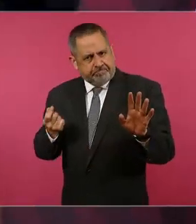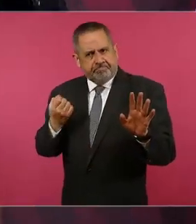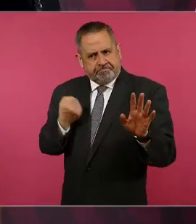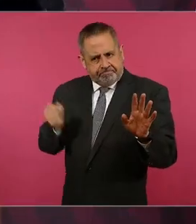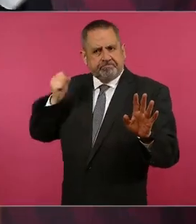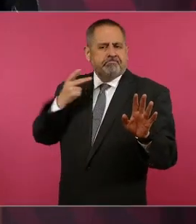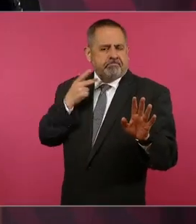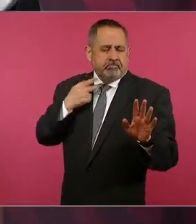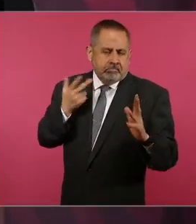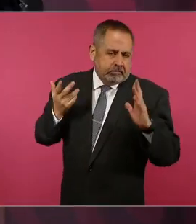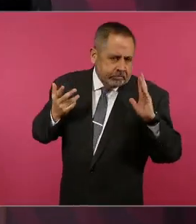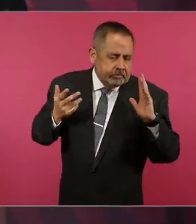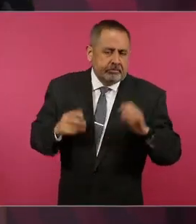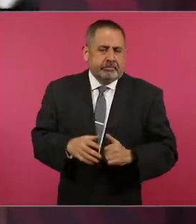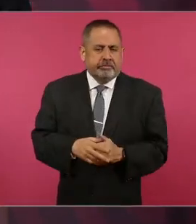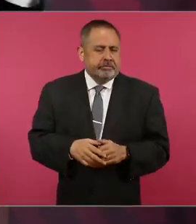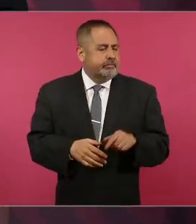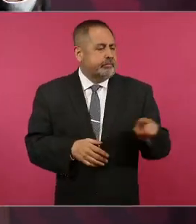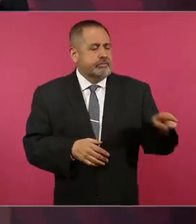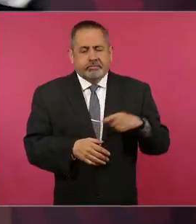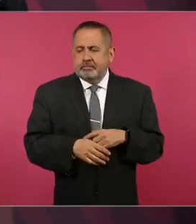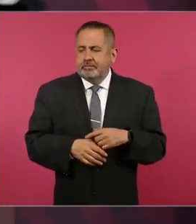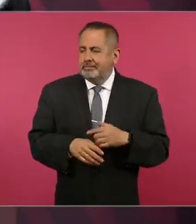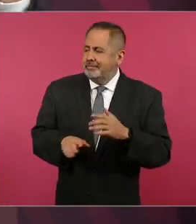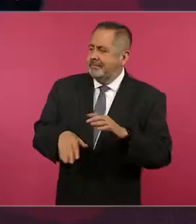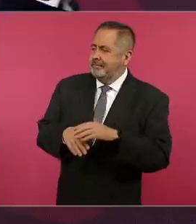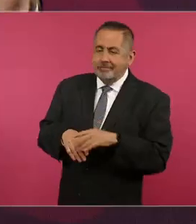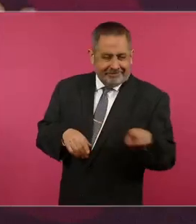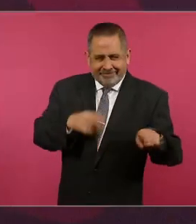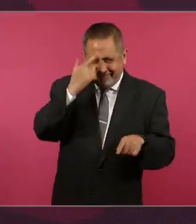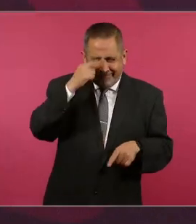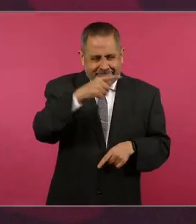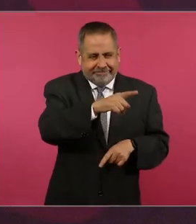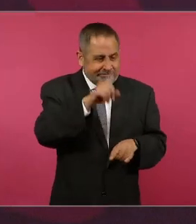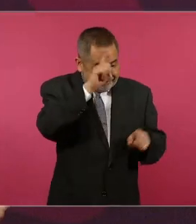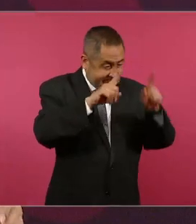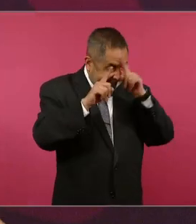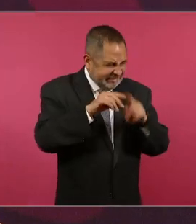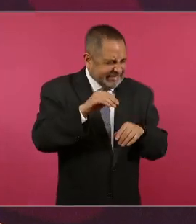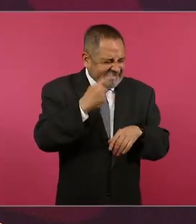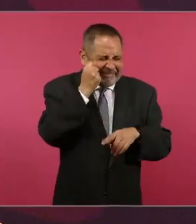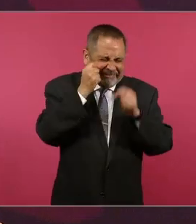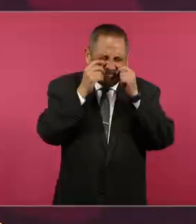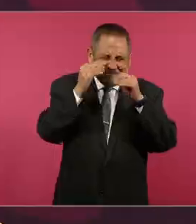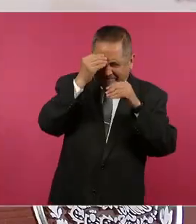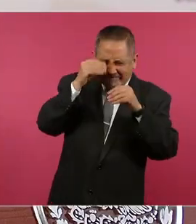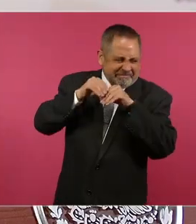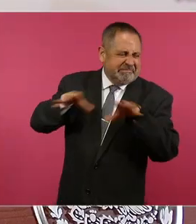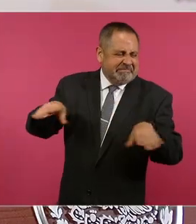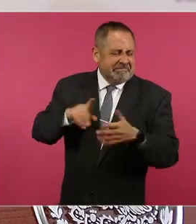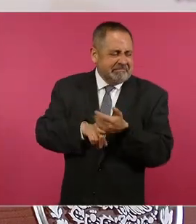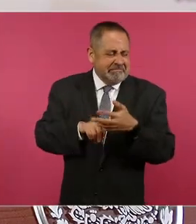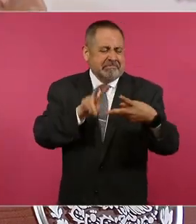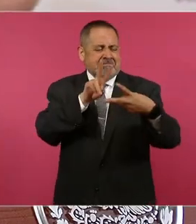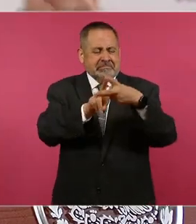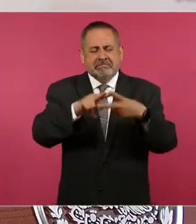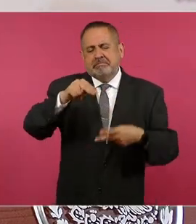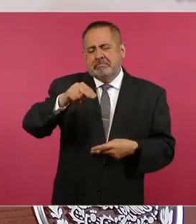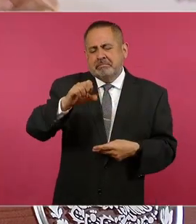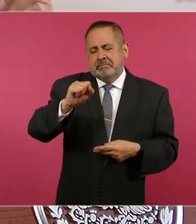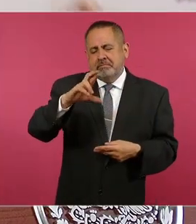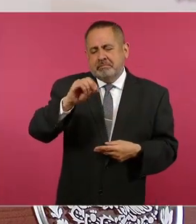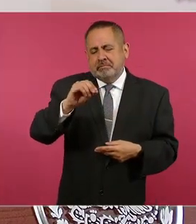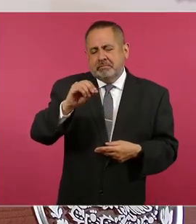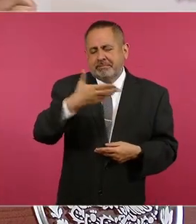ver narco presidente hambre y métenle